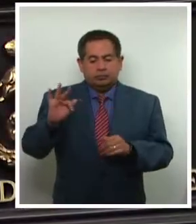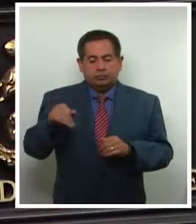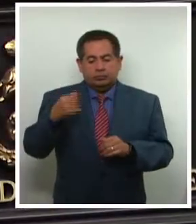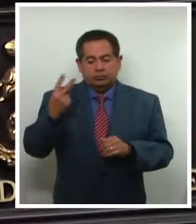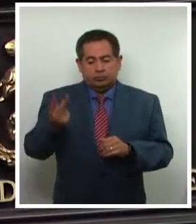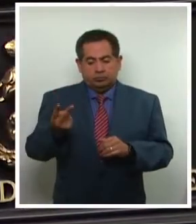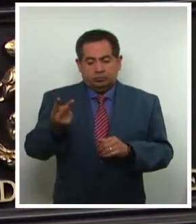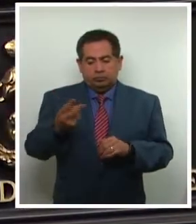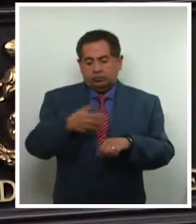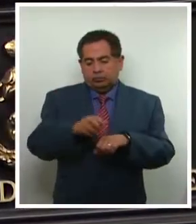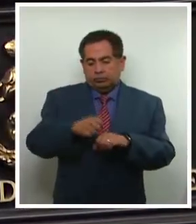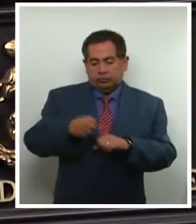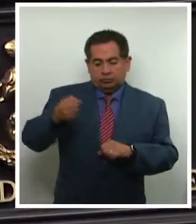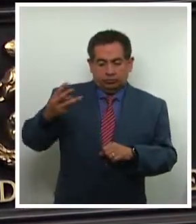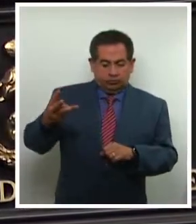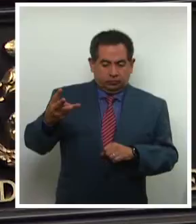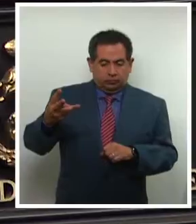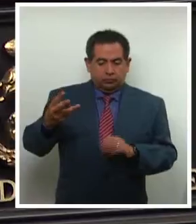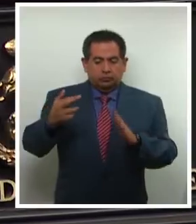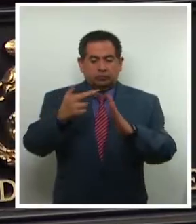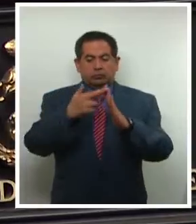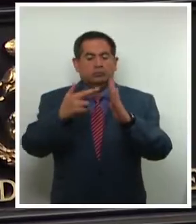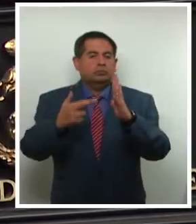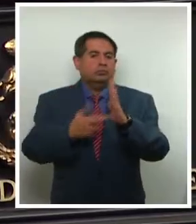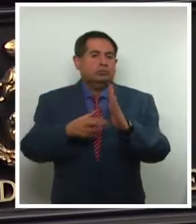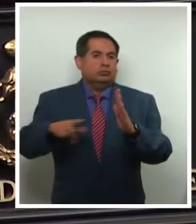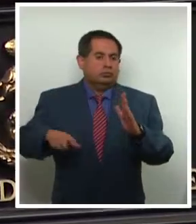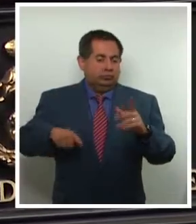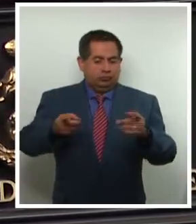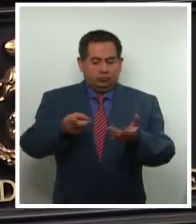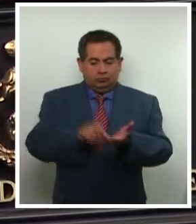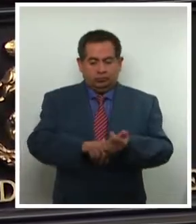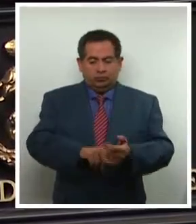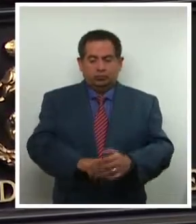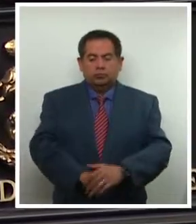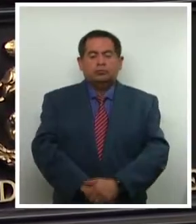42, numeral 3 del Reglamento del Gobierno Interior.